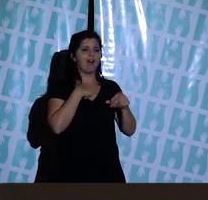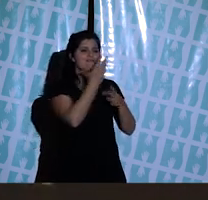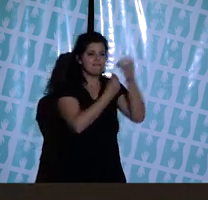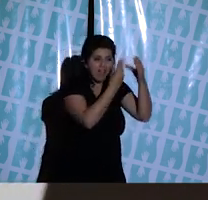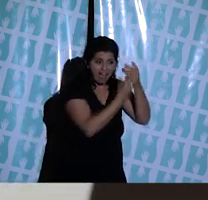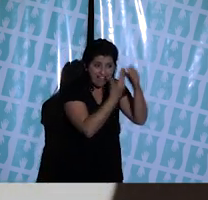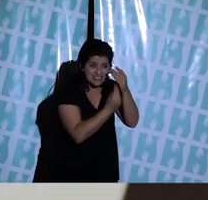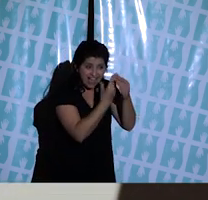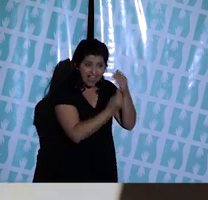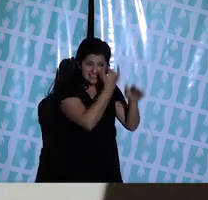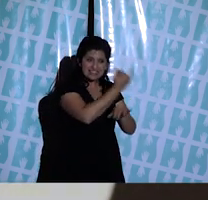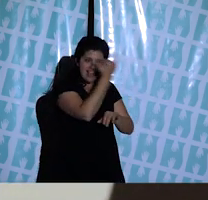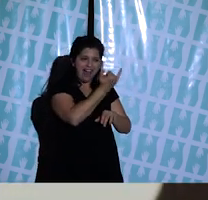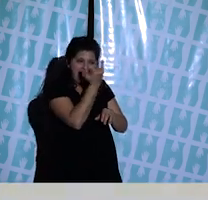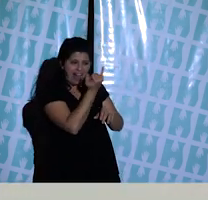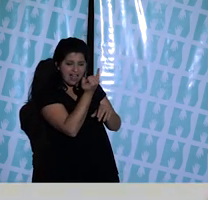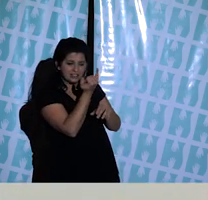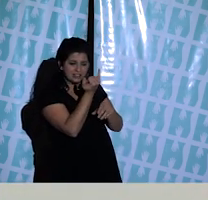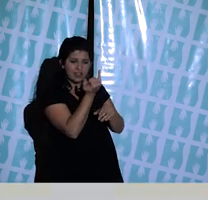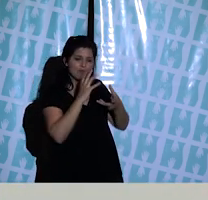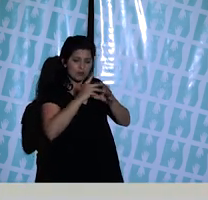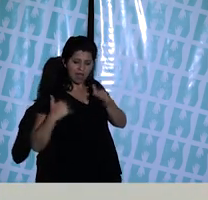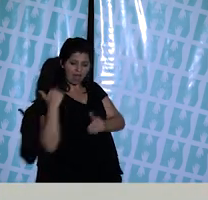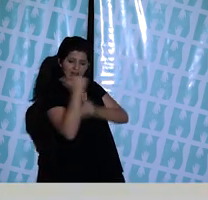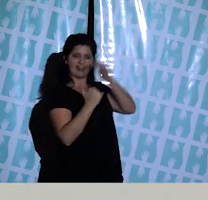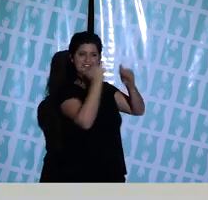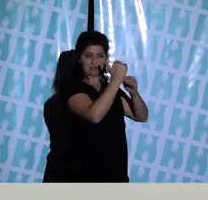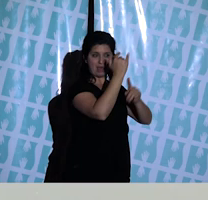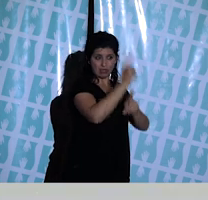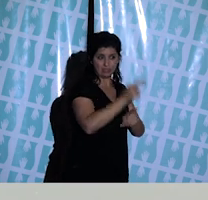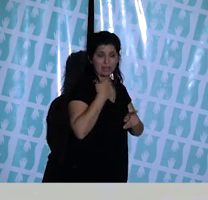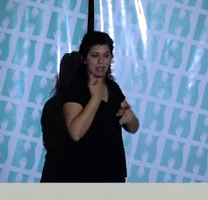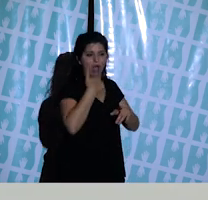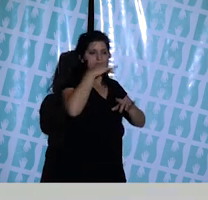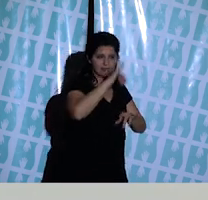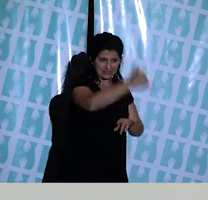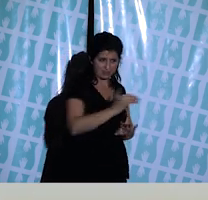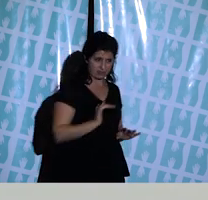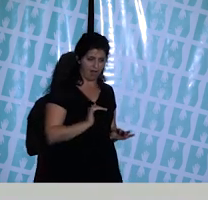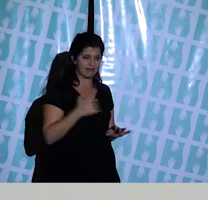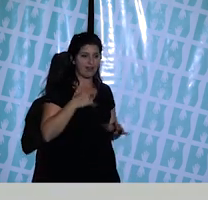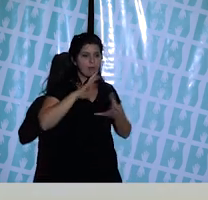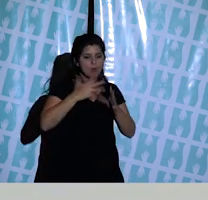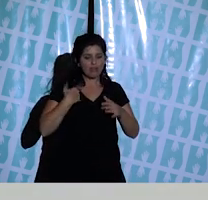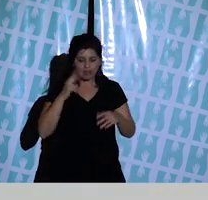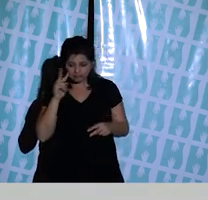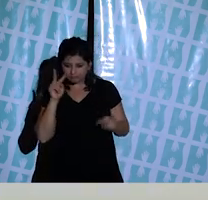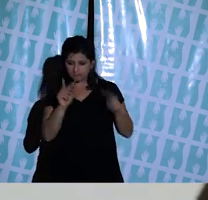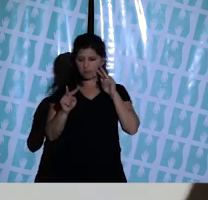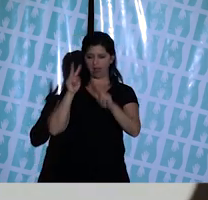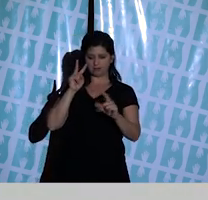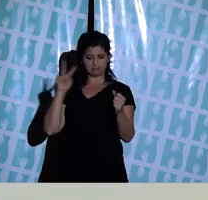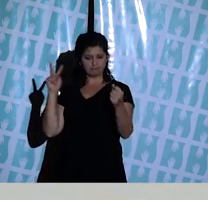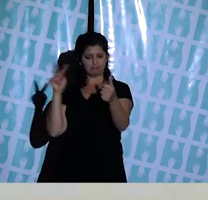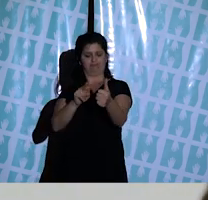como de la mano de nuestro crecimiento. Capacidad de tomar perspectiva, identificar los propios valores para elegir